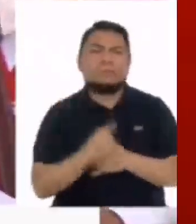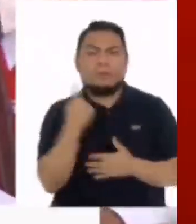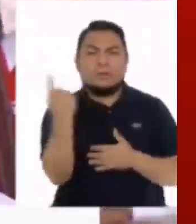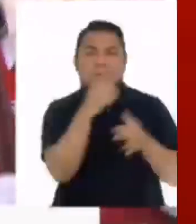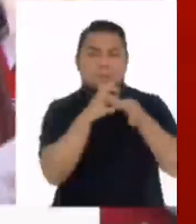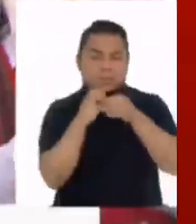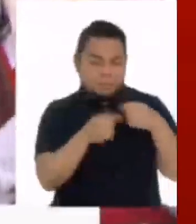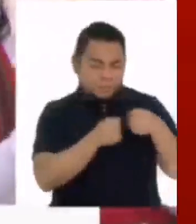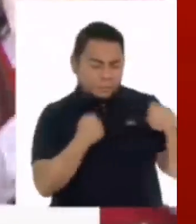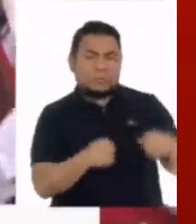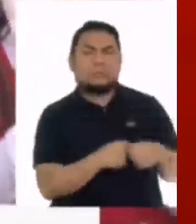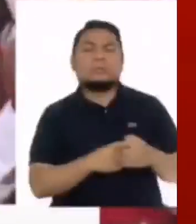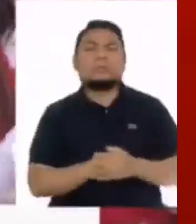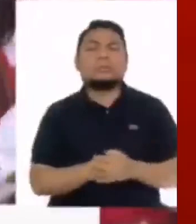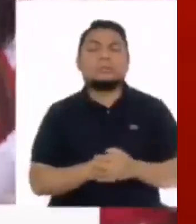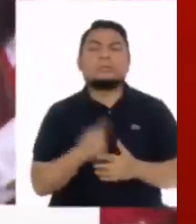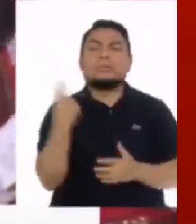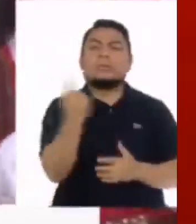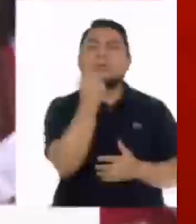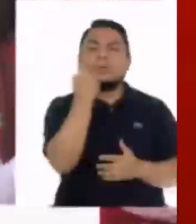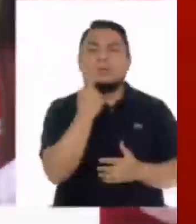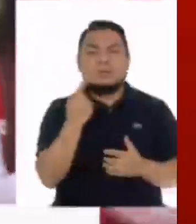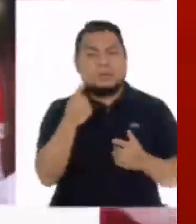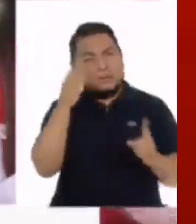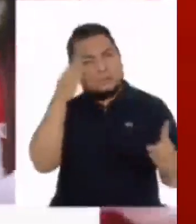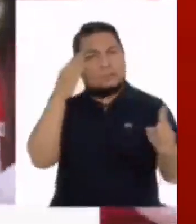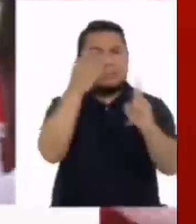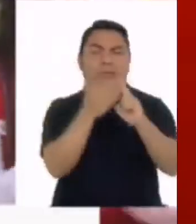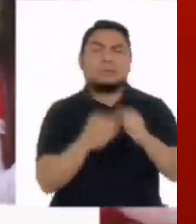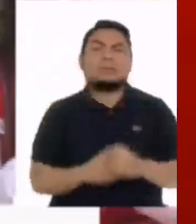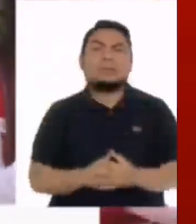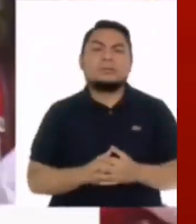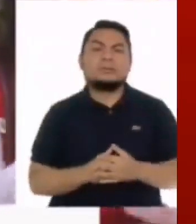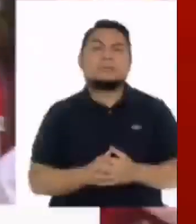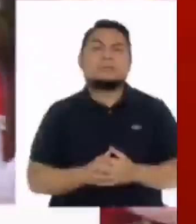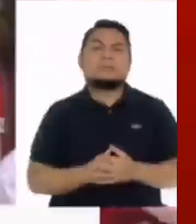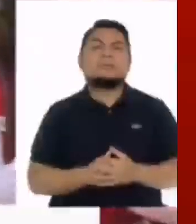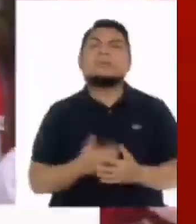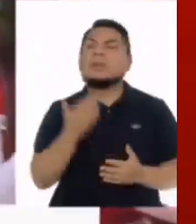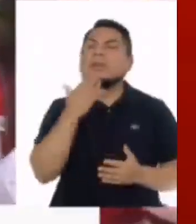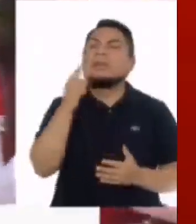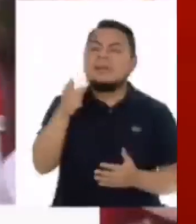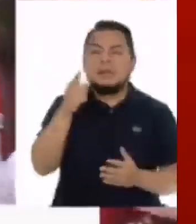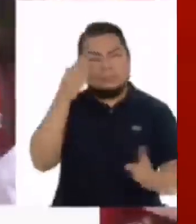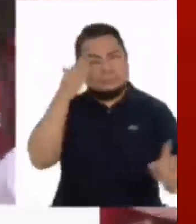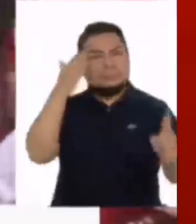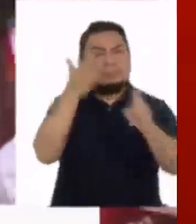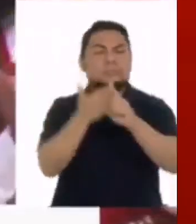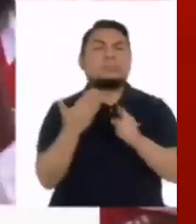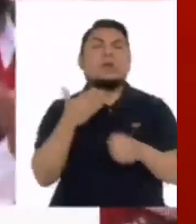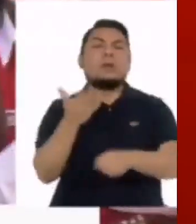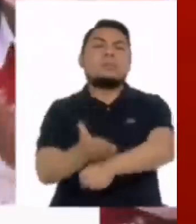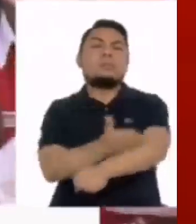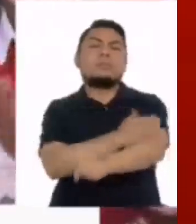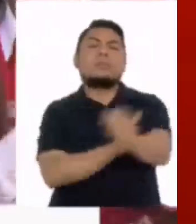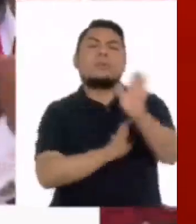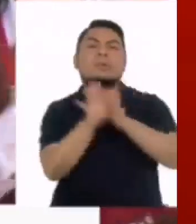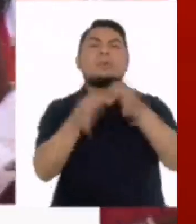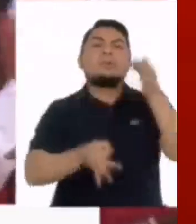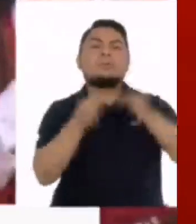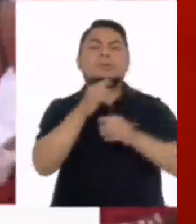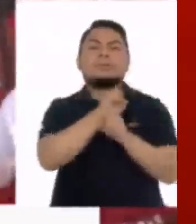solo corazón y una sola dirección, que es la dirección del progreso y la justicia